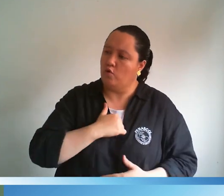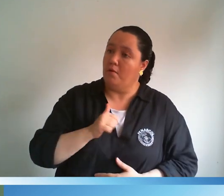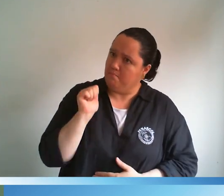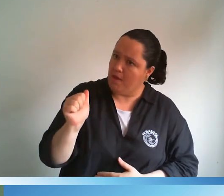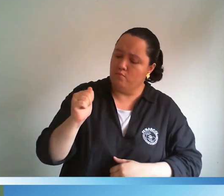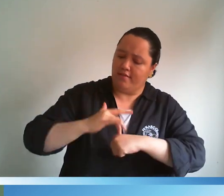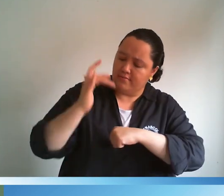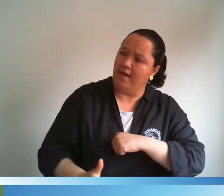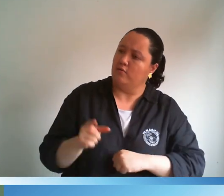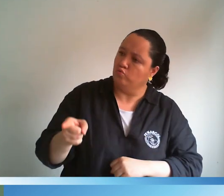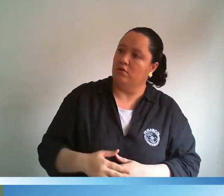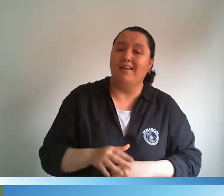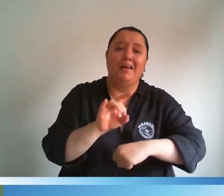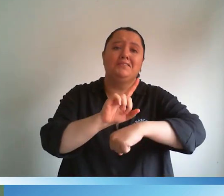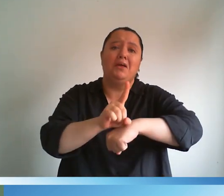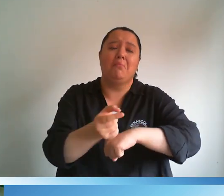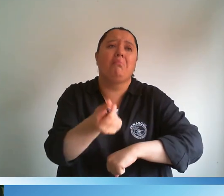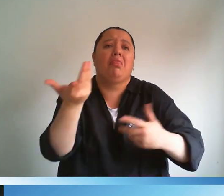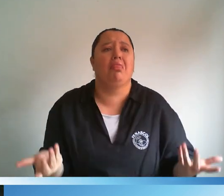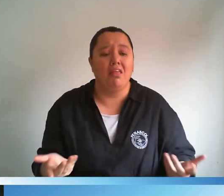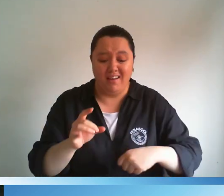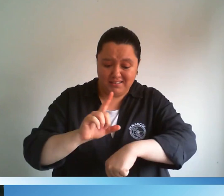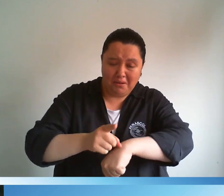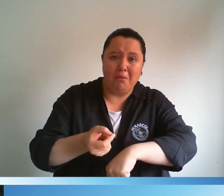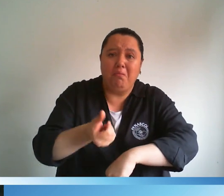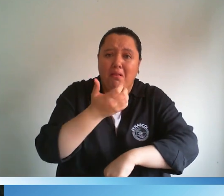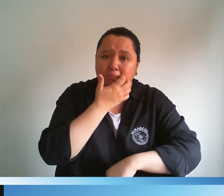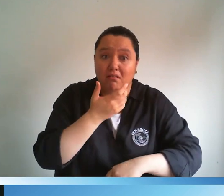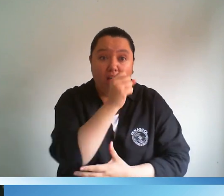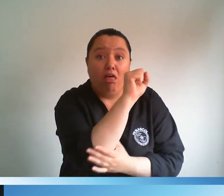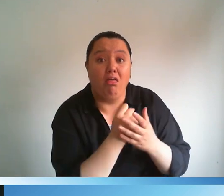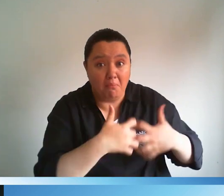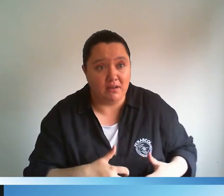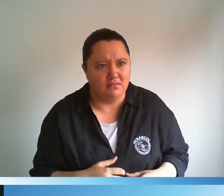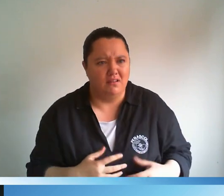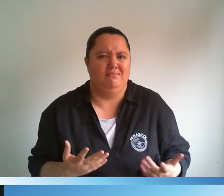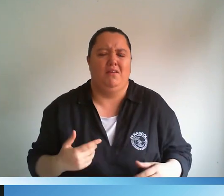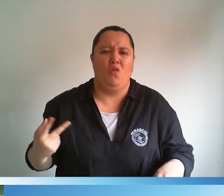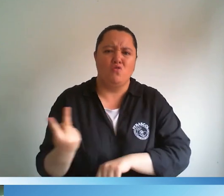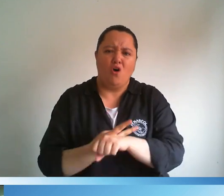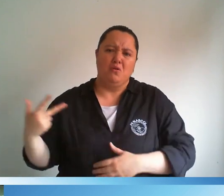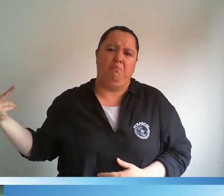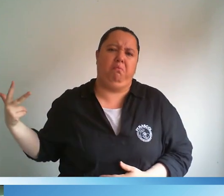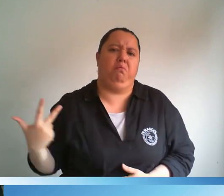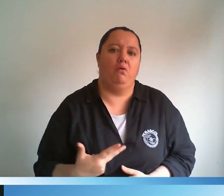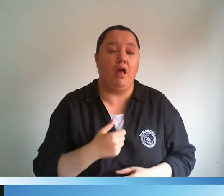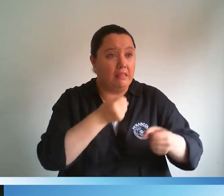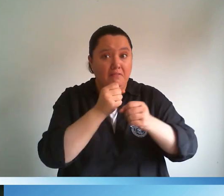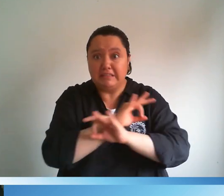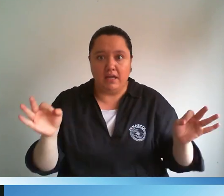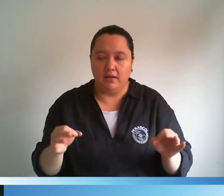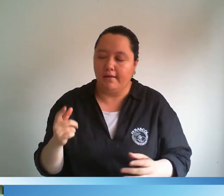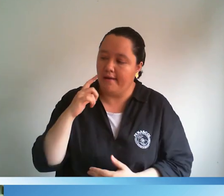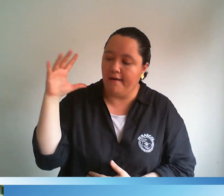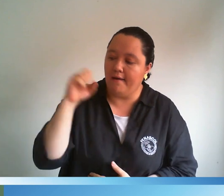Señor Reategui, le recuerdo que fue usted quien llegó tarde. ¡Quince minutos! ¿Qué son quince minutos? ¿Van a quebrar? Dos horas me demoré en venir. ¿Y para qué?